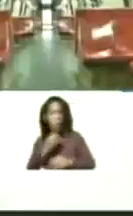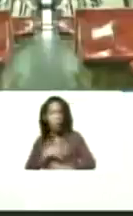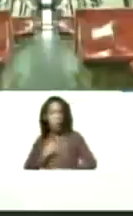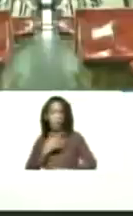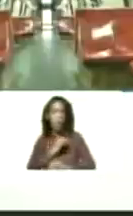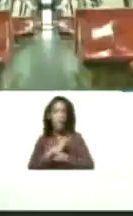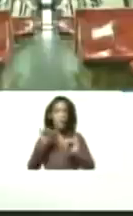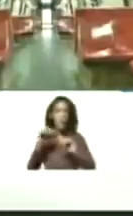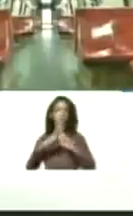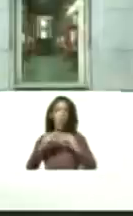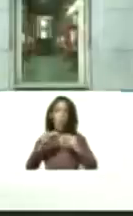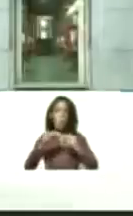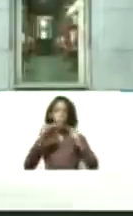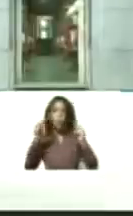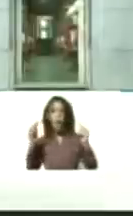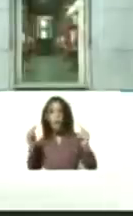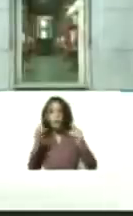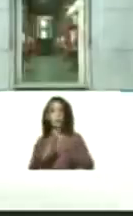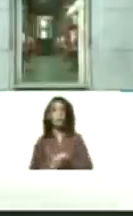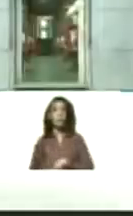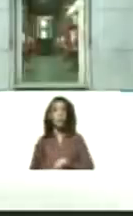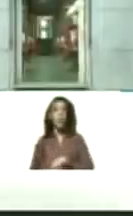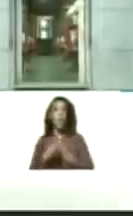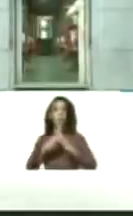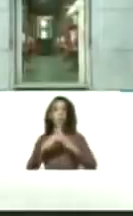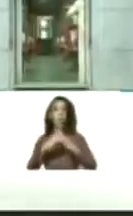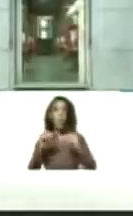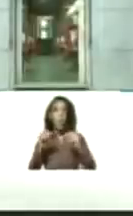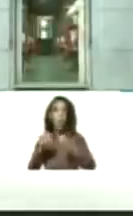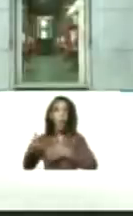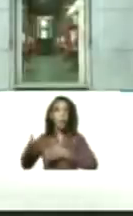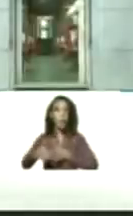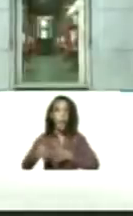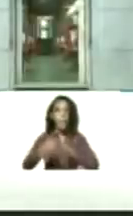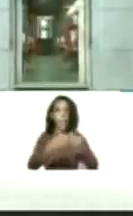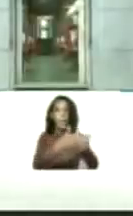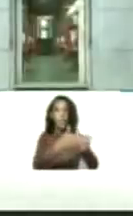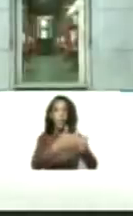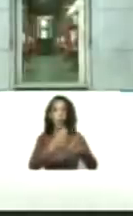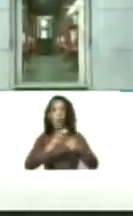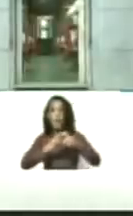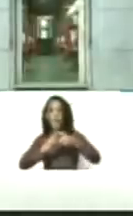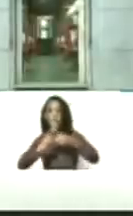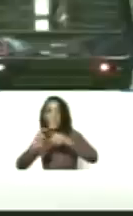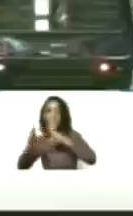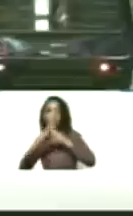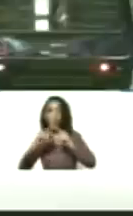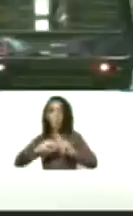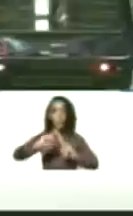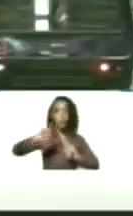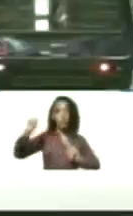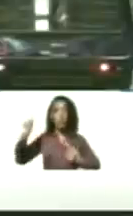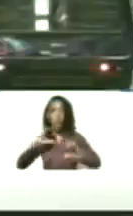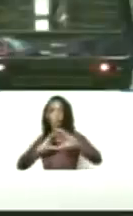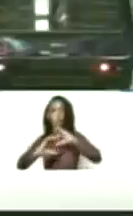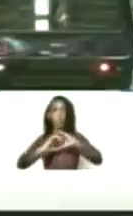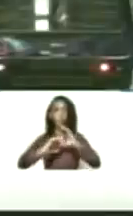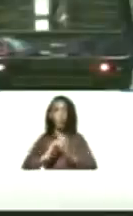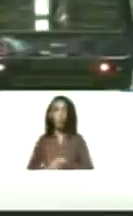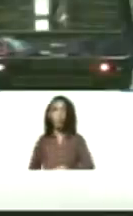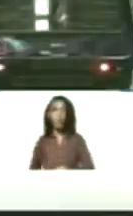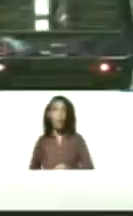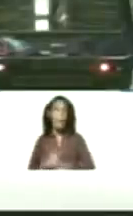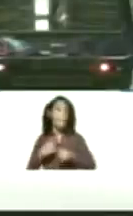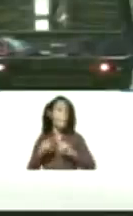los puentes, toda la vía férrea, toda la parte eléctrica, comunicacional, pero